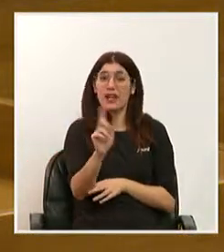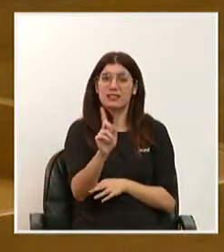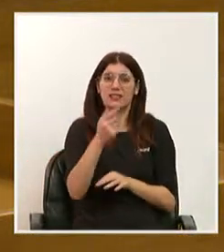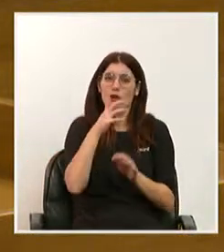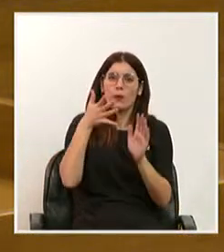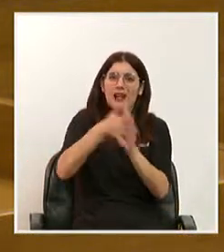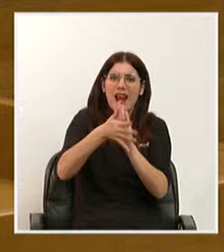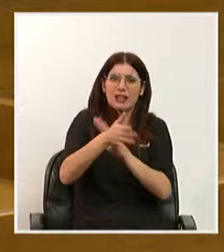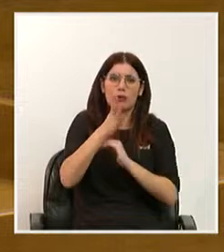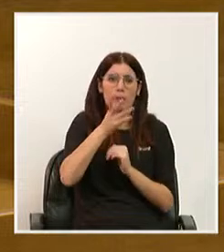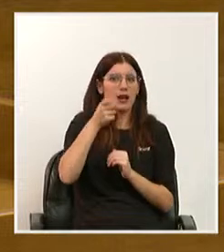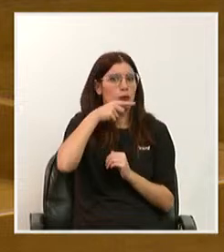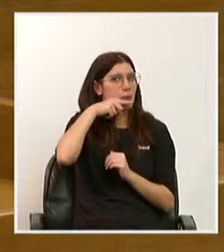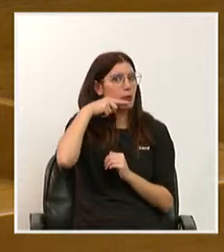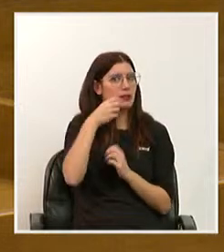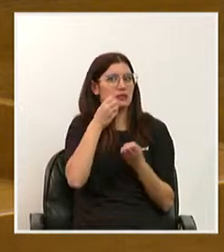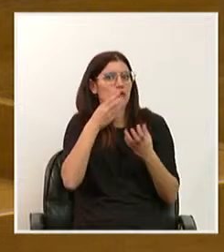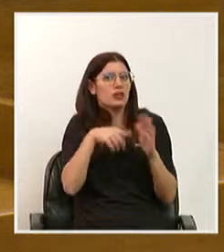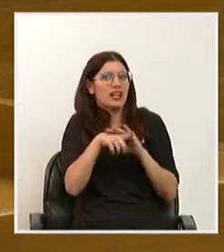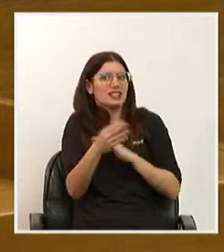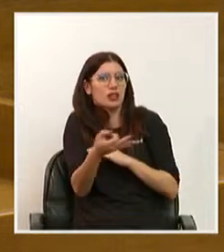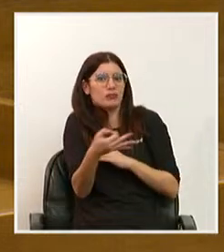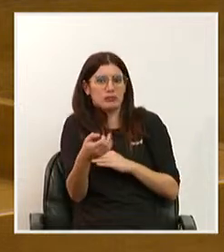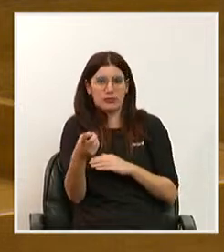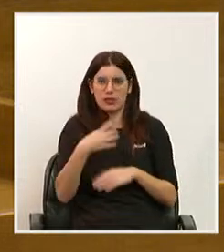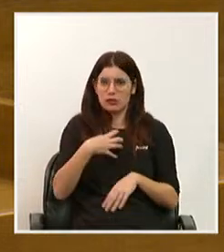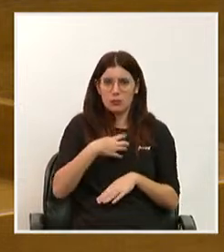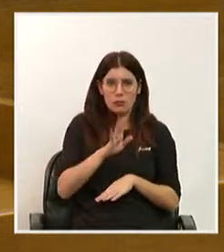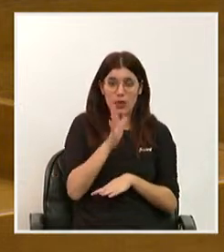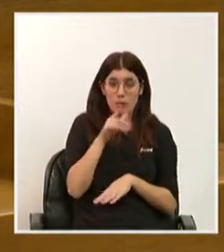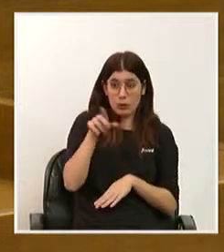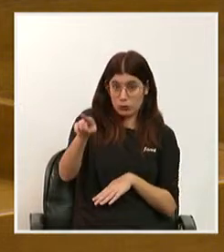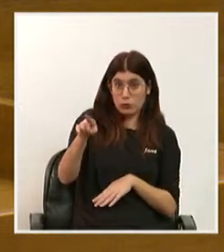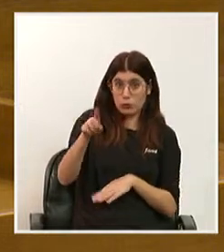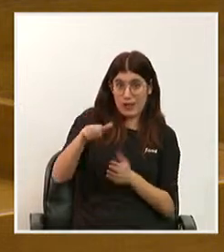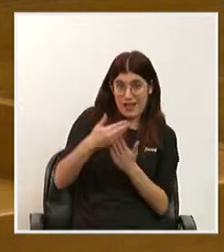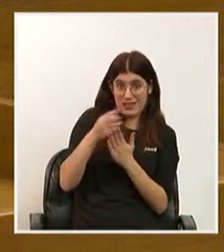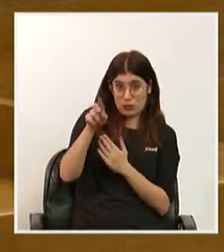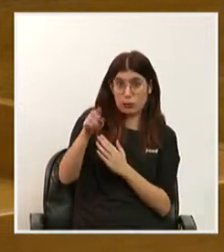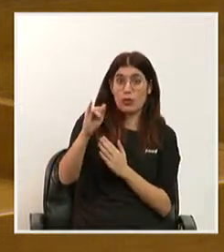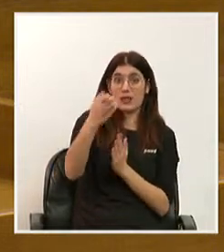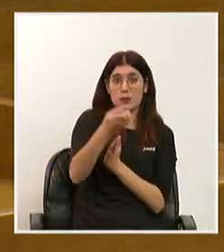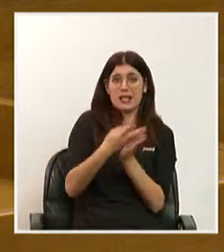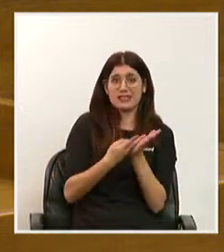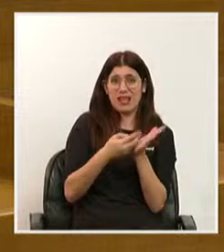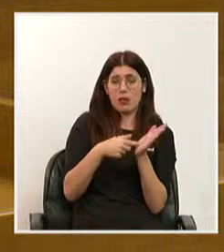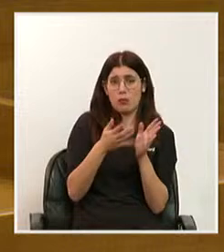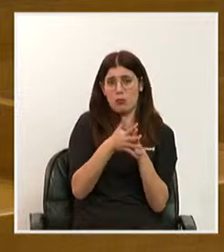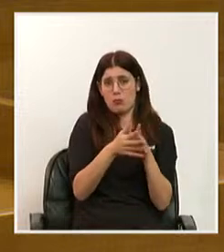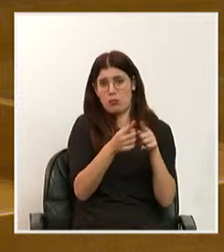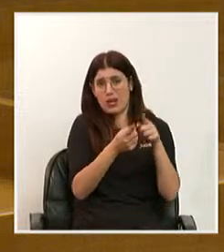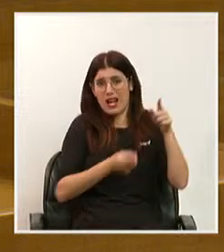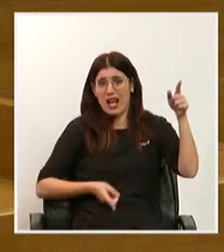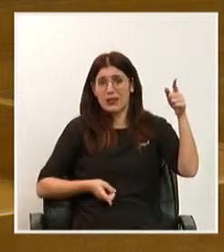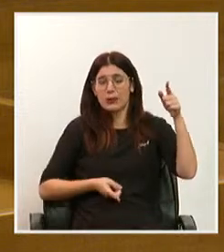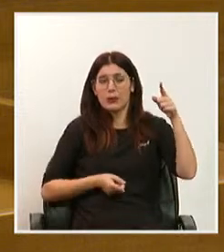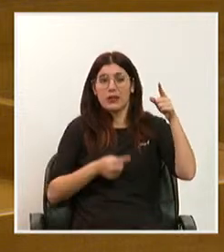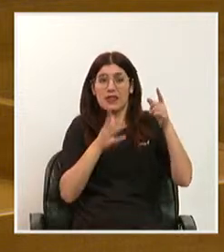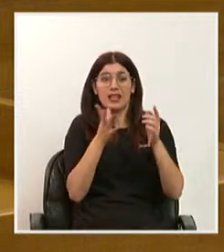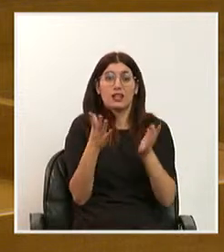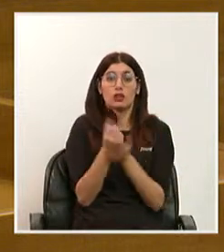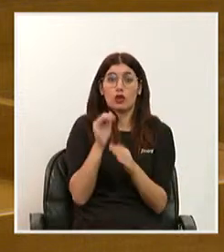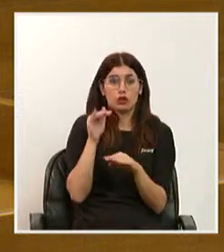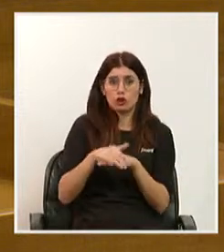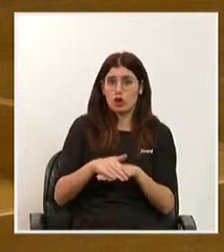compromís salga como un buen Gestor y no va a poder porque usted mismo trajo aquí un listado gigante donde podíamos Ver todos sus